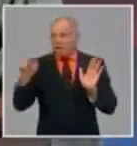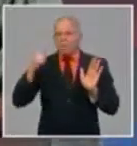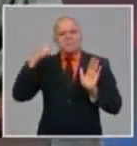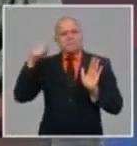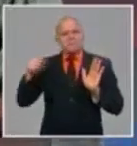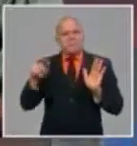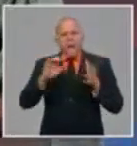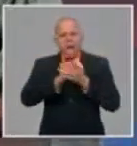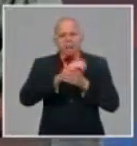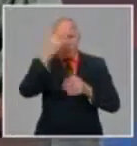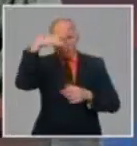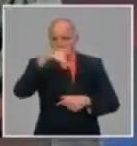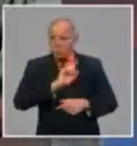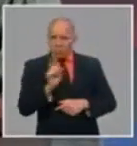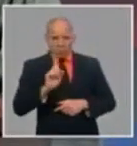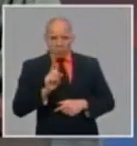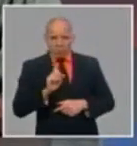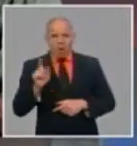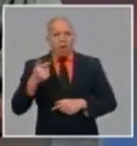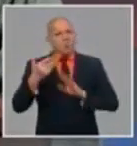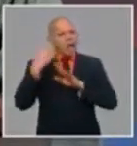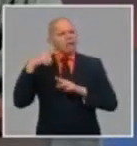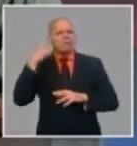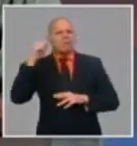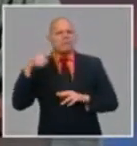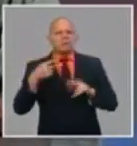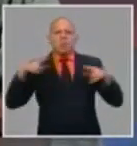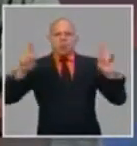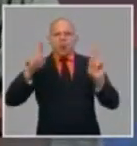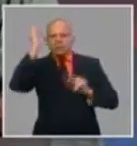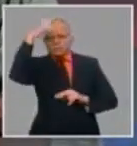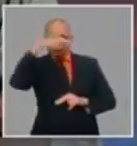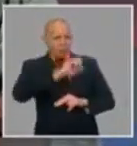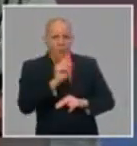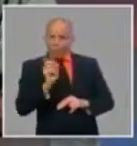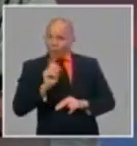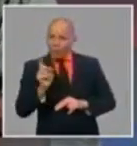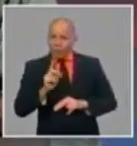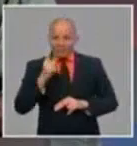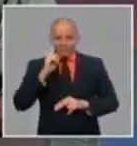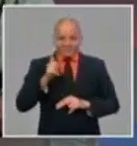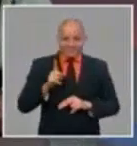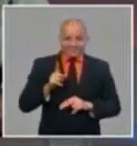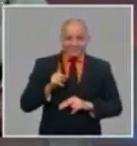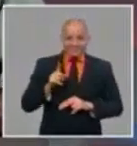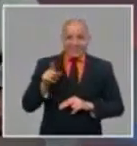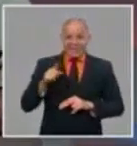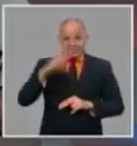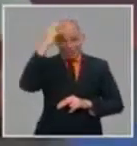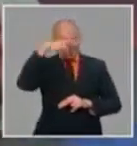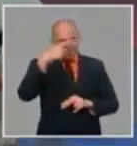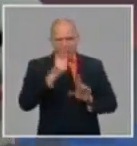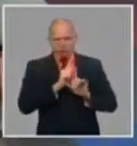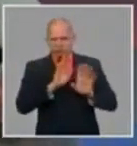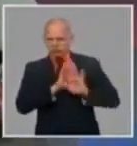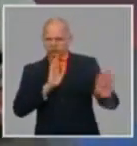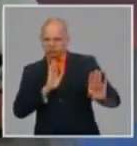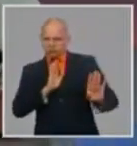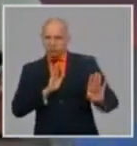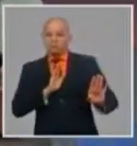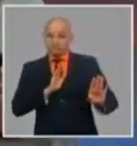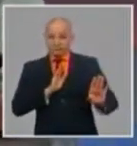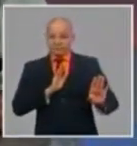fue atacado por los trumpistas por decir esto de los nuevos estados, fue atacado, su Twitter fue atacado por la gente de